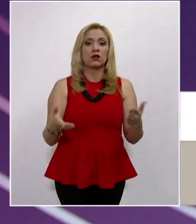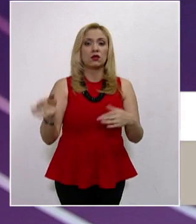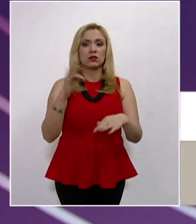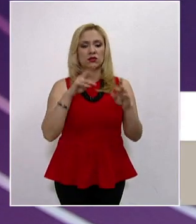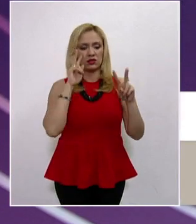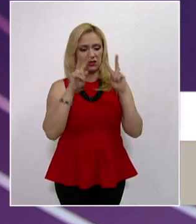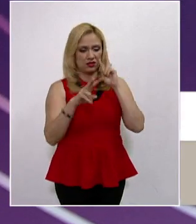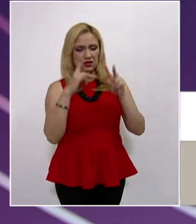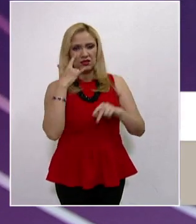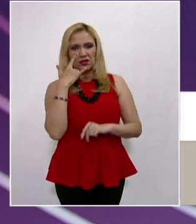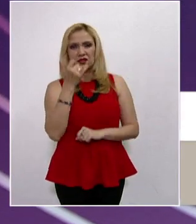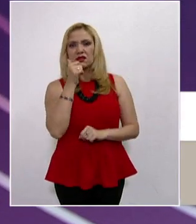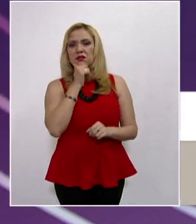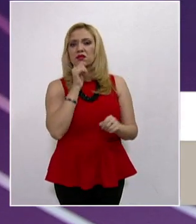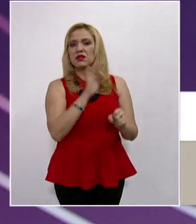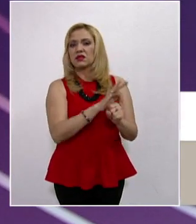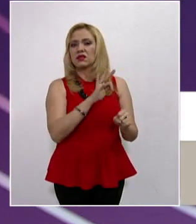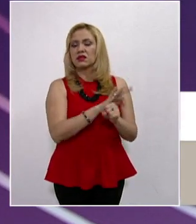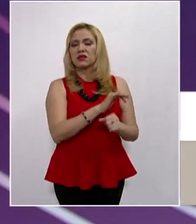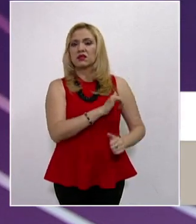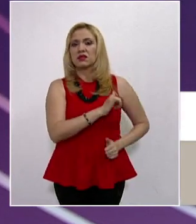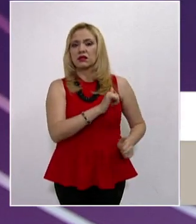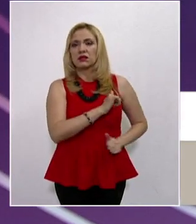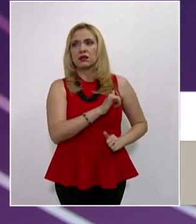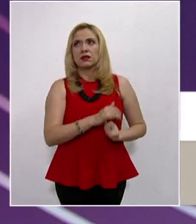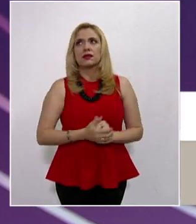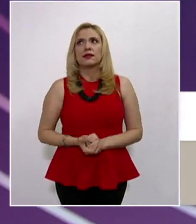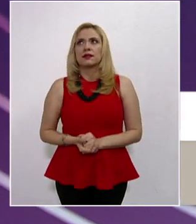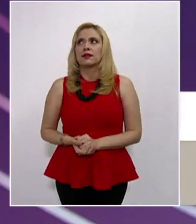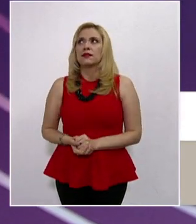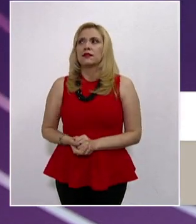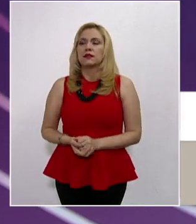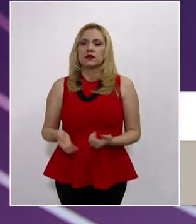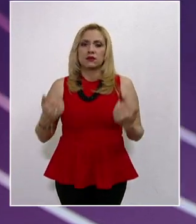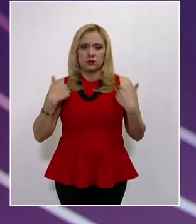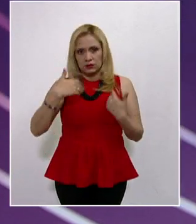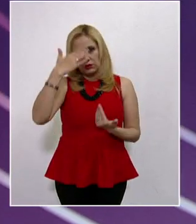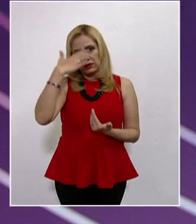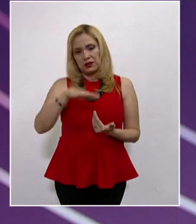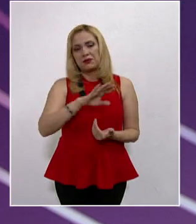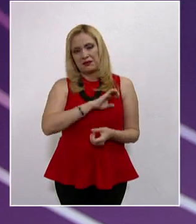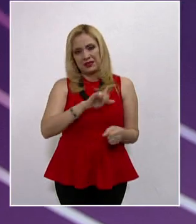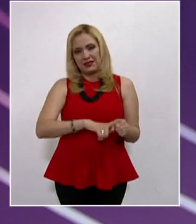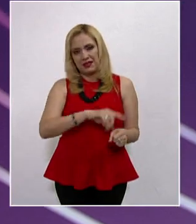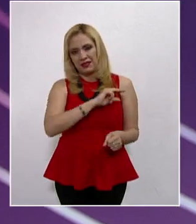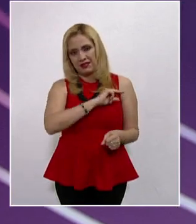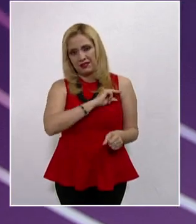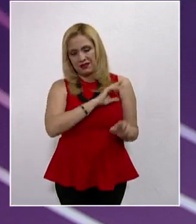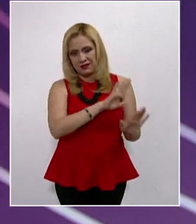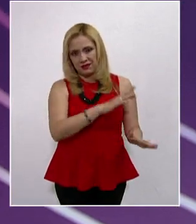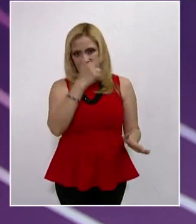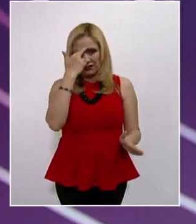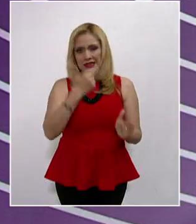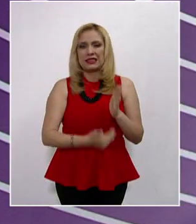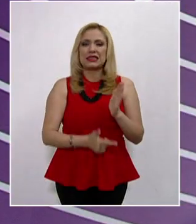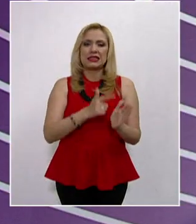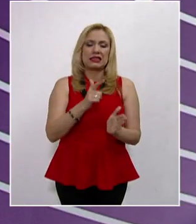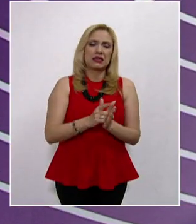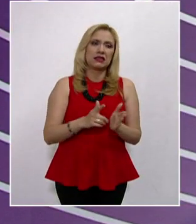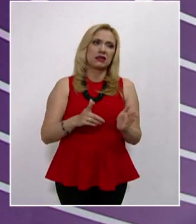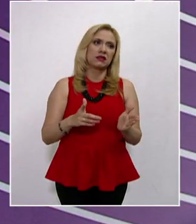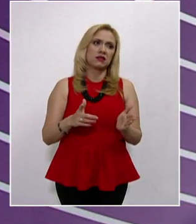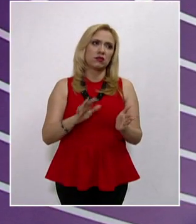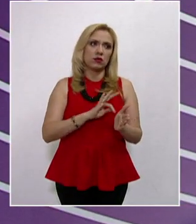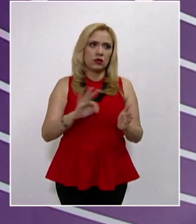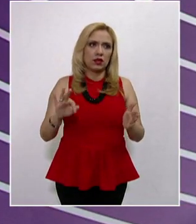su subsistencia tienen que ver con, bueno, entiendo que son delitos especializados, entiendo que son delitos que puede entender